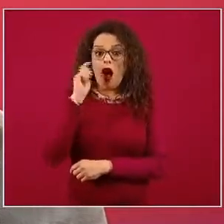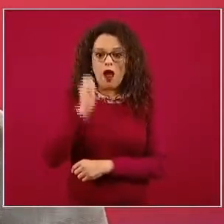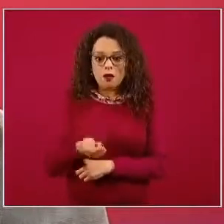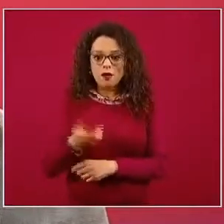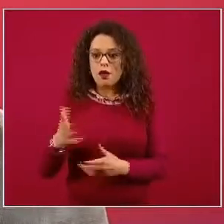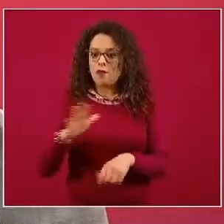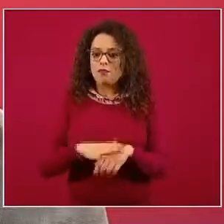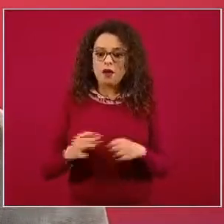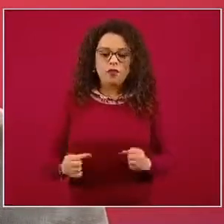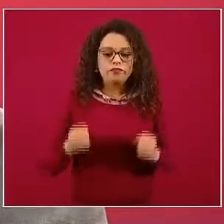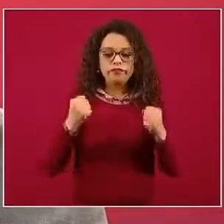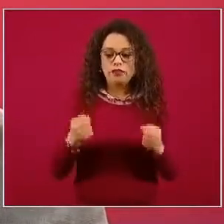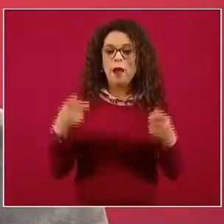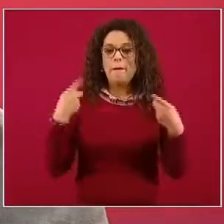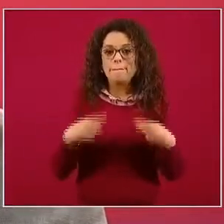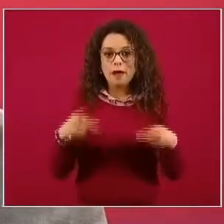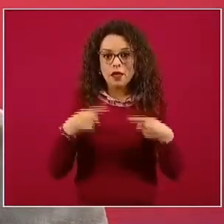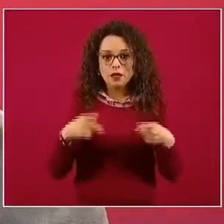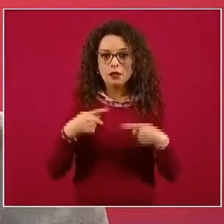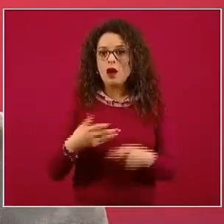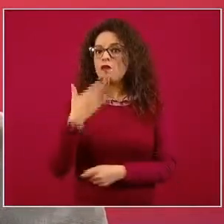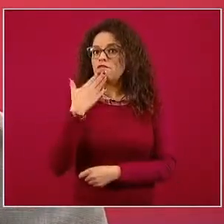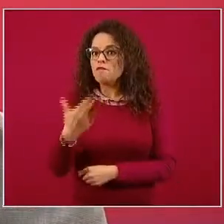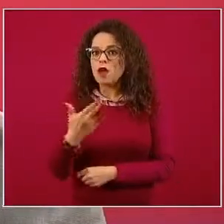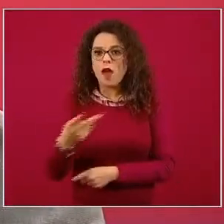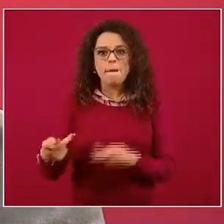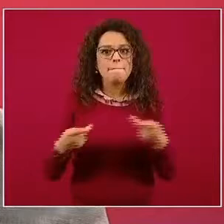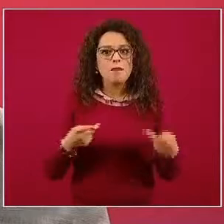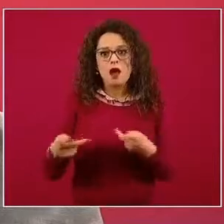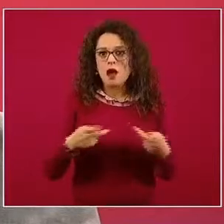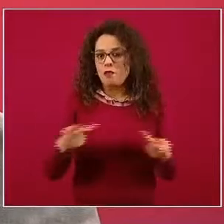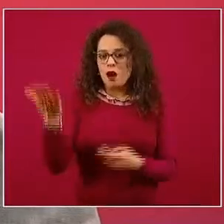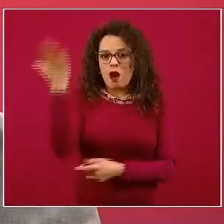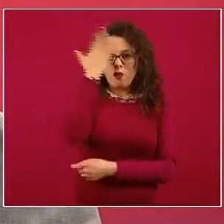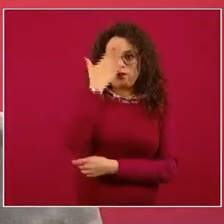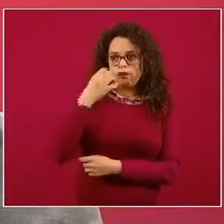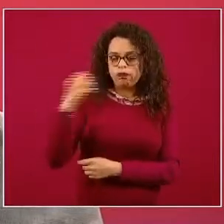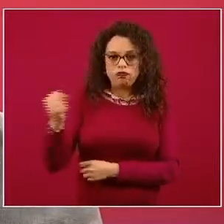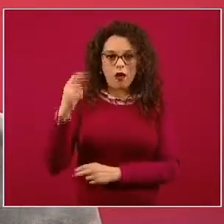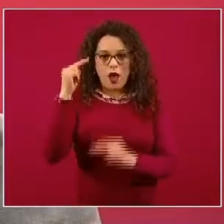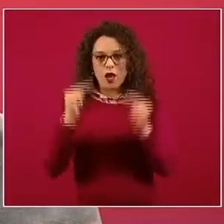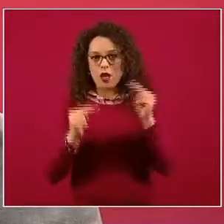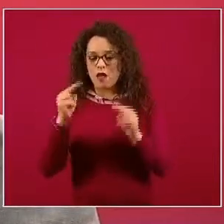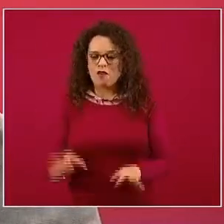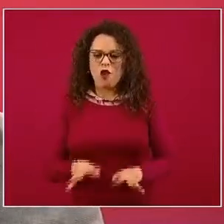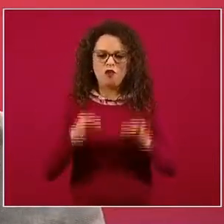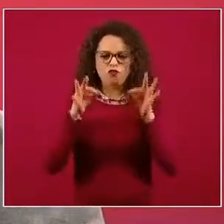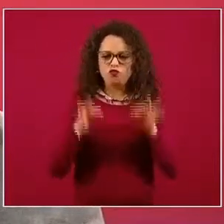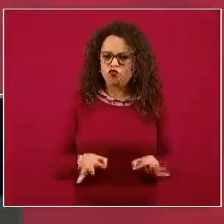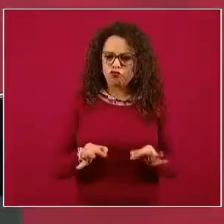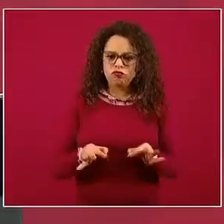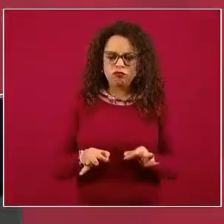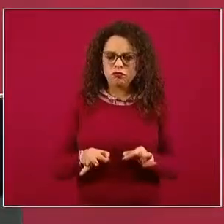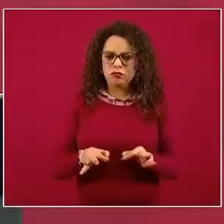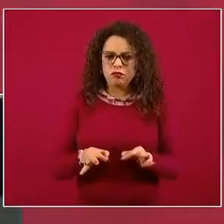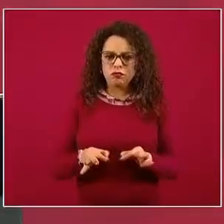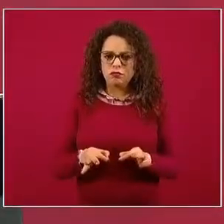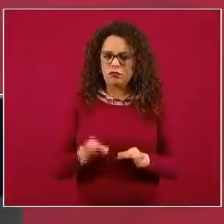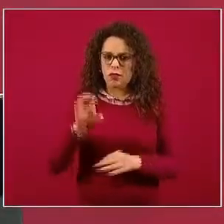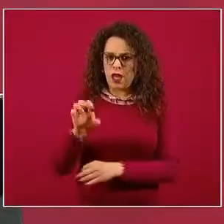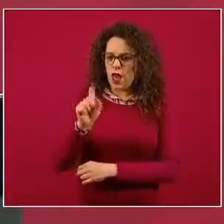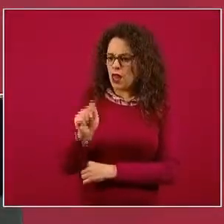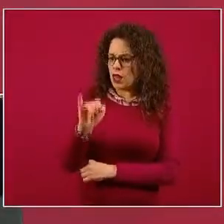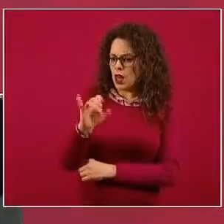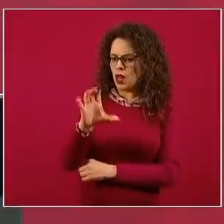personas académicas muy bien preparadas, de alto nivel intelectual y ético